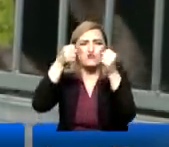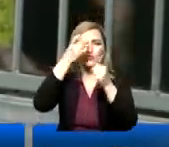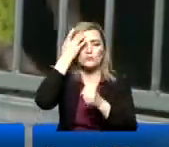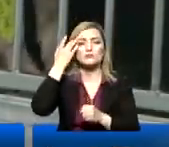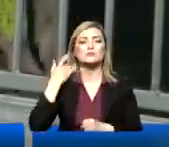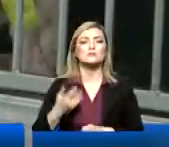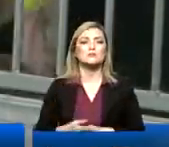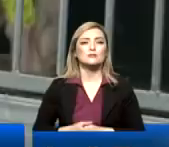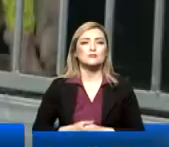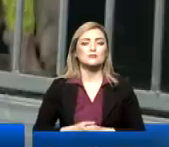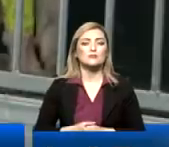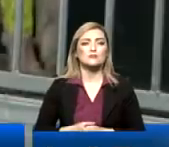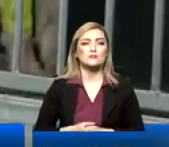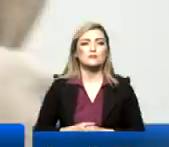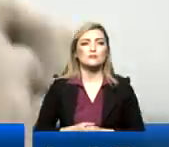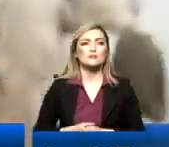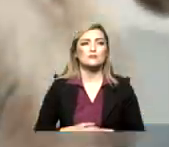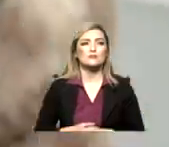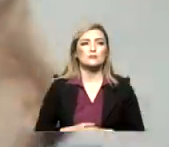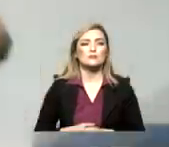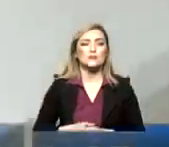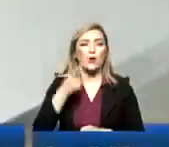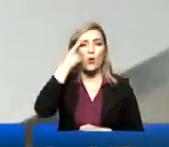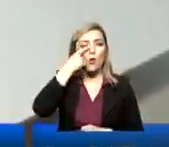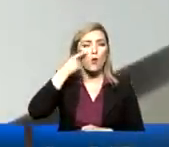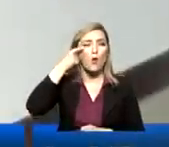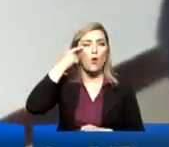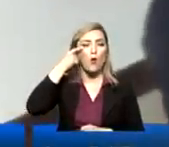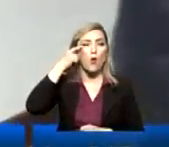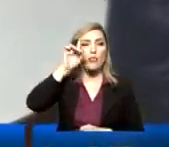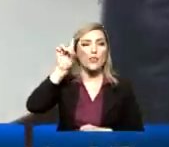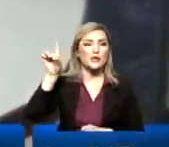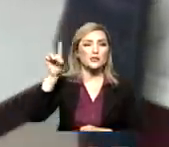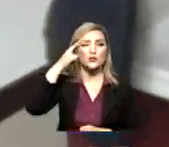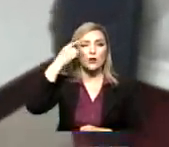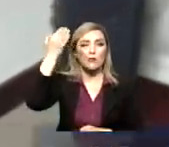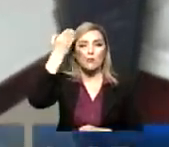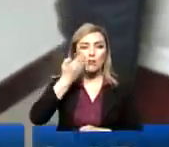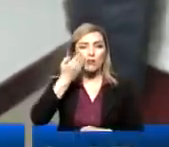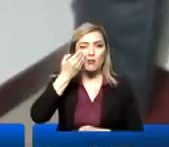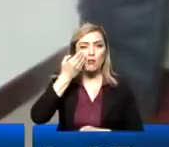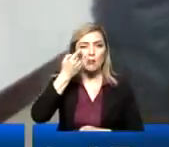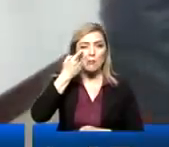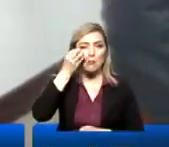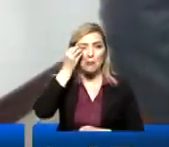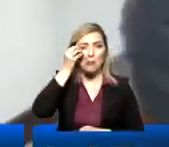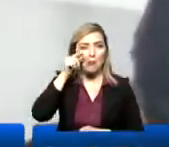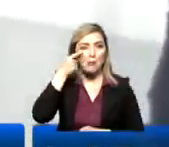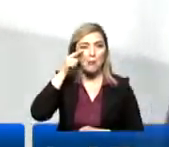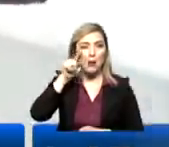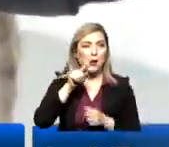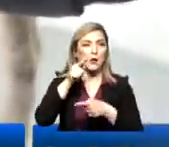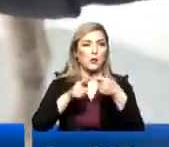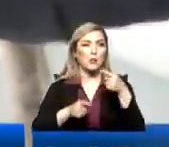los machetazos que le dieron seccionó el nervio óptico del ojo derecho, por lo cual lo perdió lamentablemente, y entonces tuvimos que